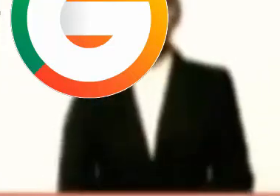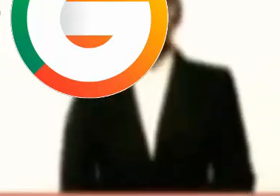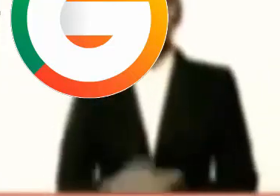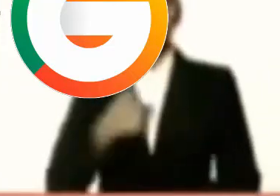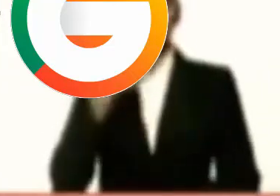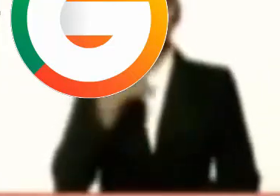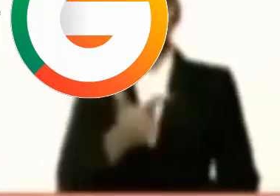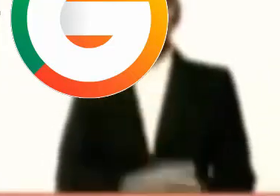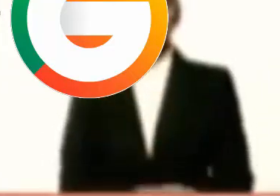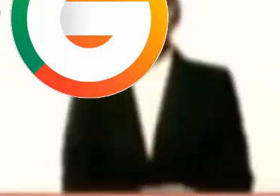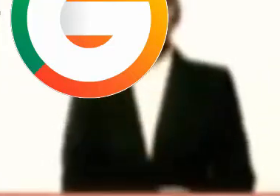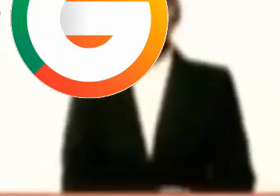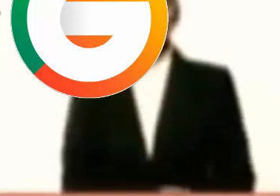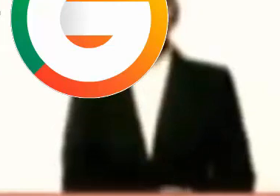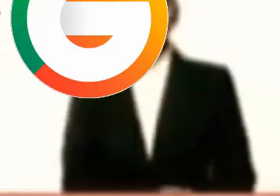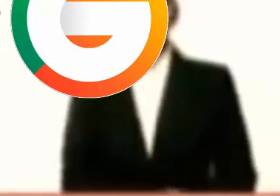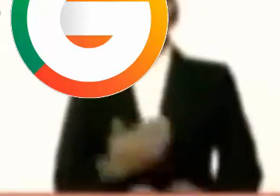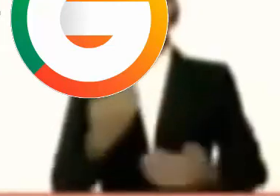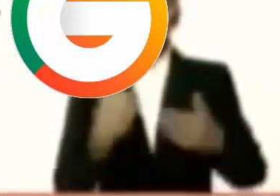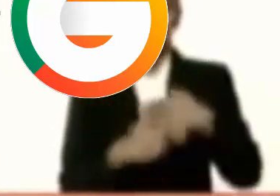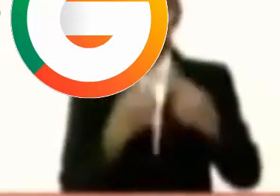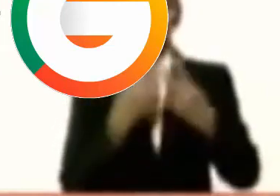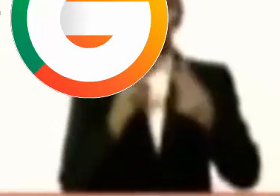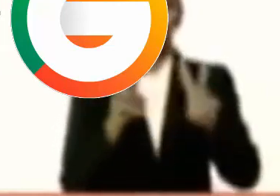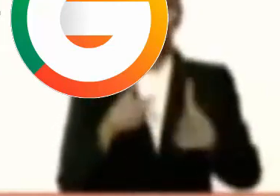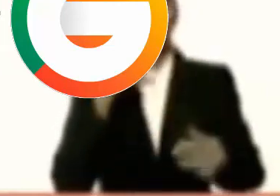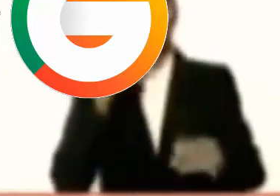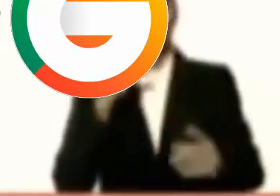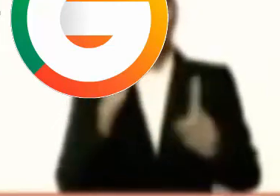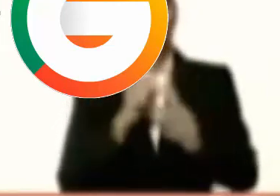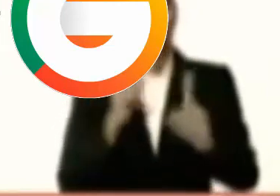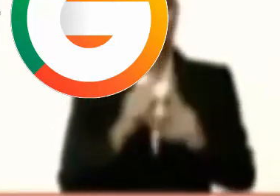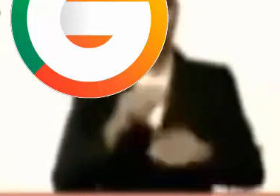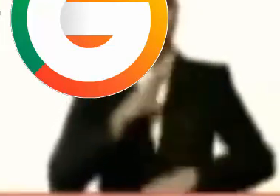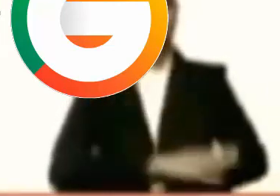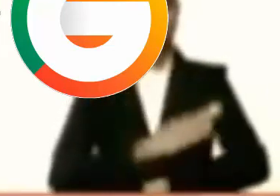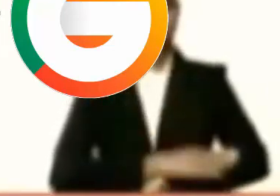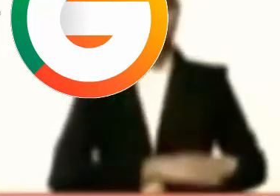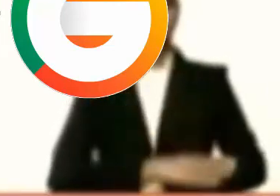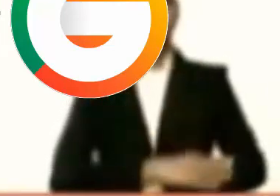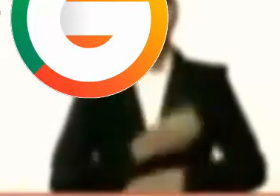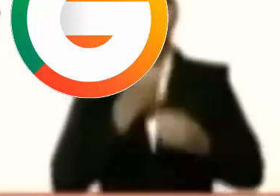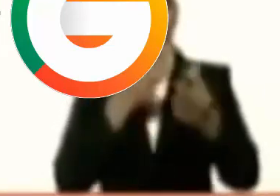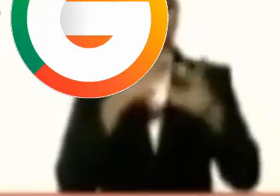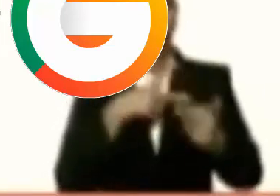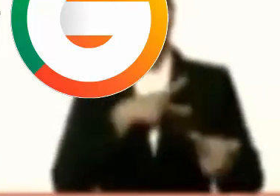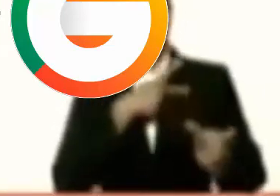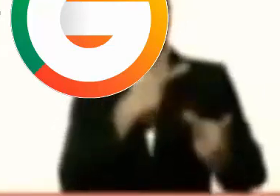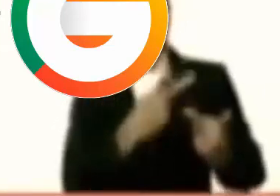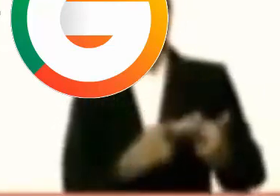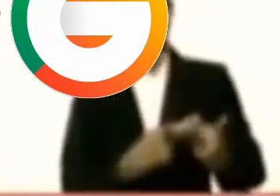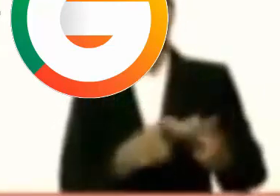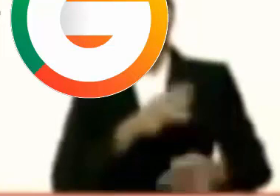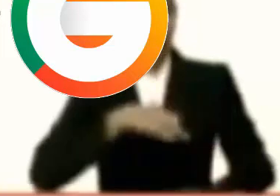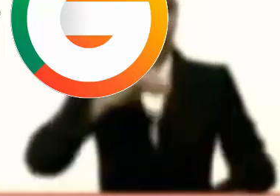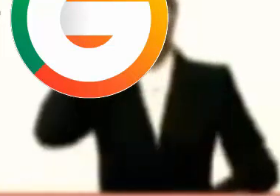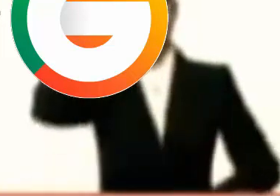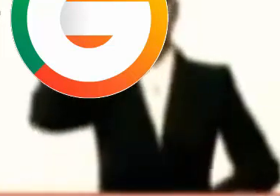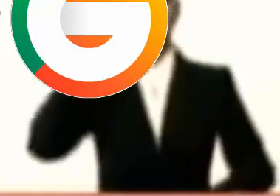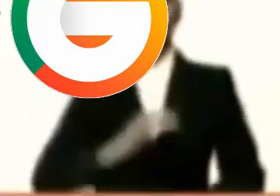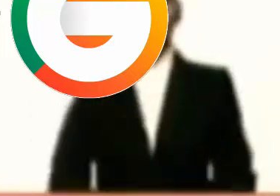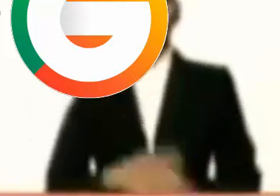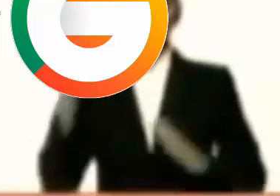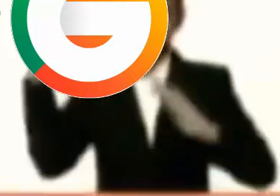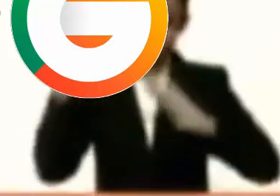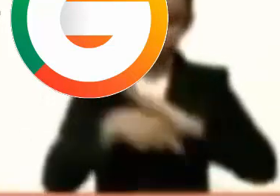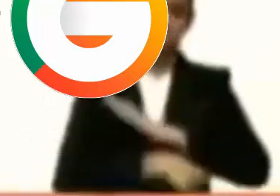dicho. Vamos a la paz con la palabra, con la acción, con la buena voluntad, con el espíritu